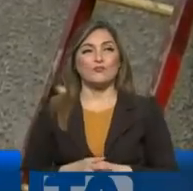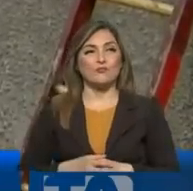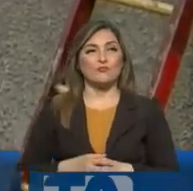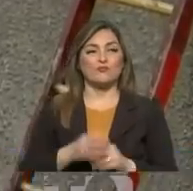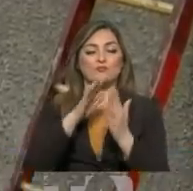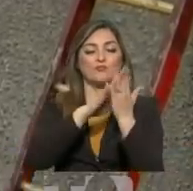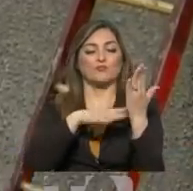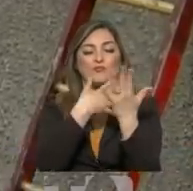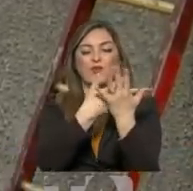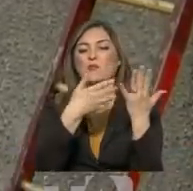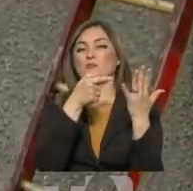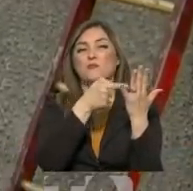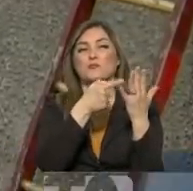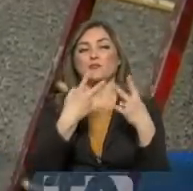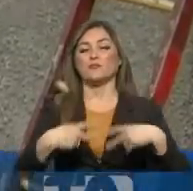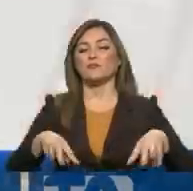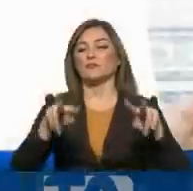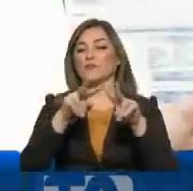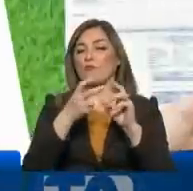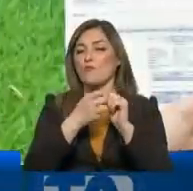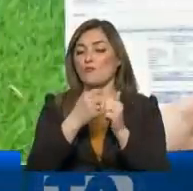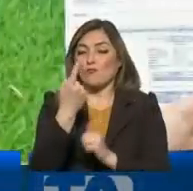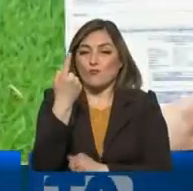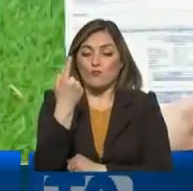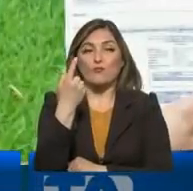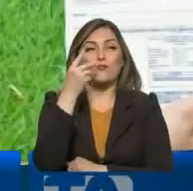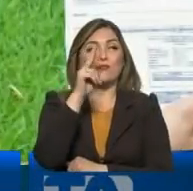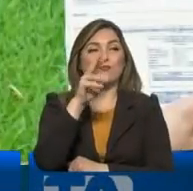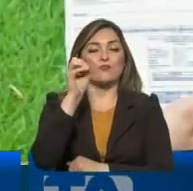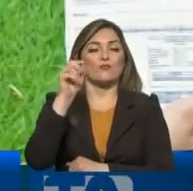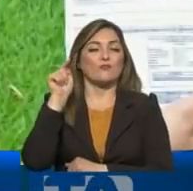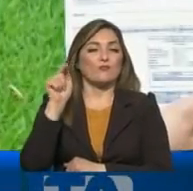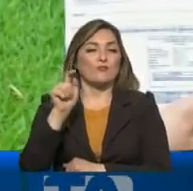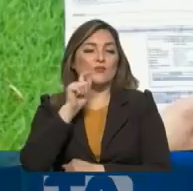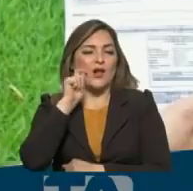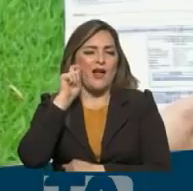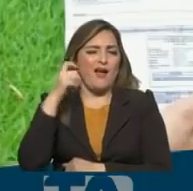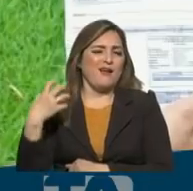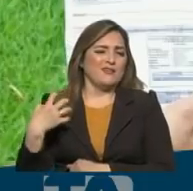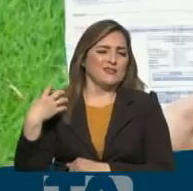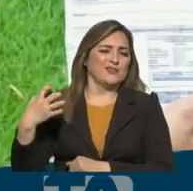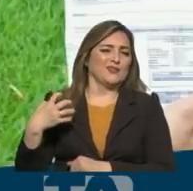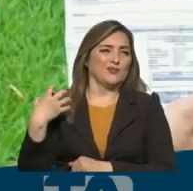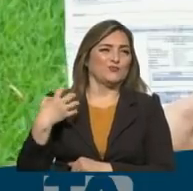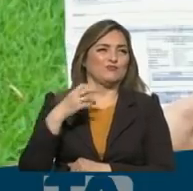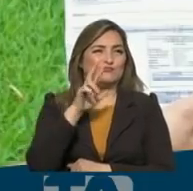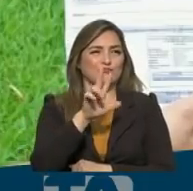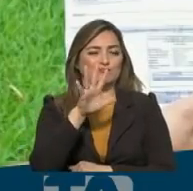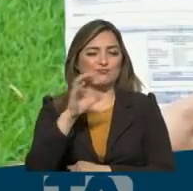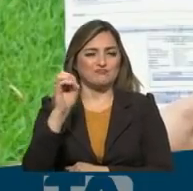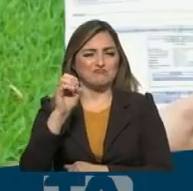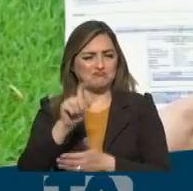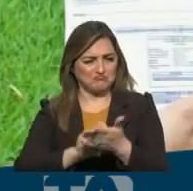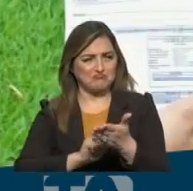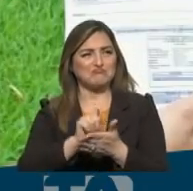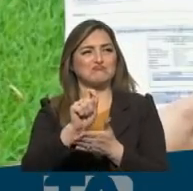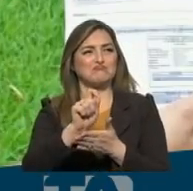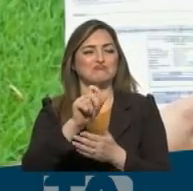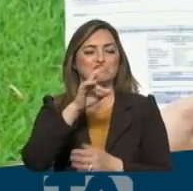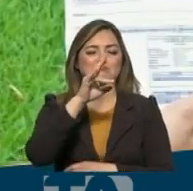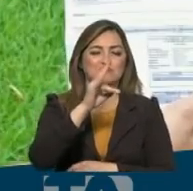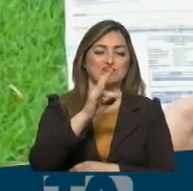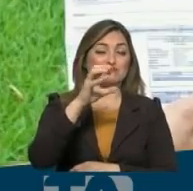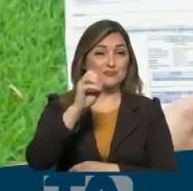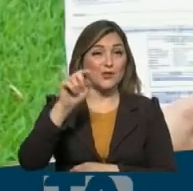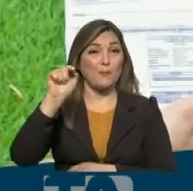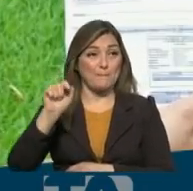de tarifas no parece ser el único problema. Si de los 200.000 reclamos que ha recibido CNL, el 35% son procedentes, quiere decir que